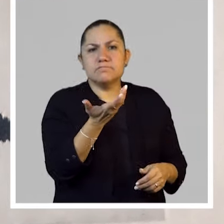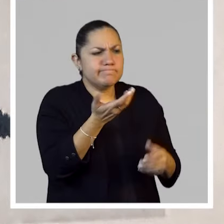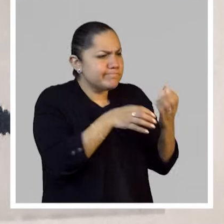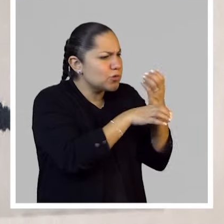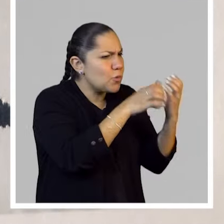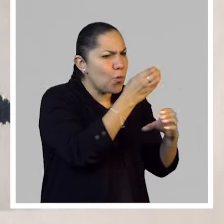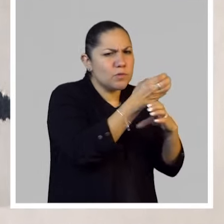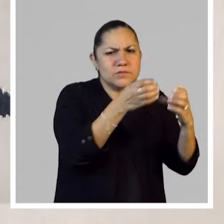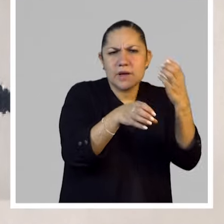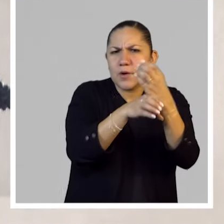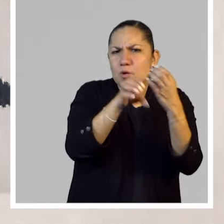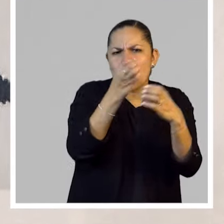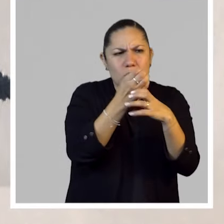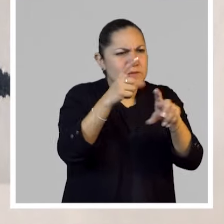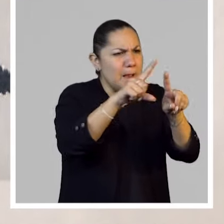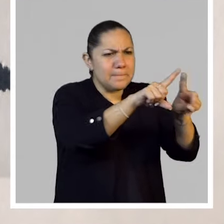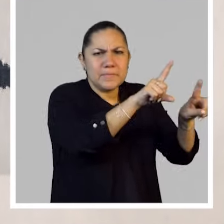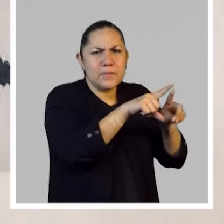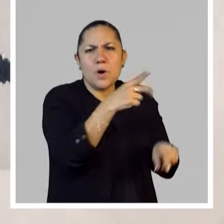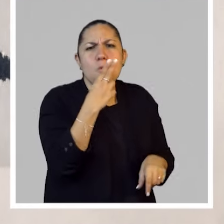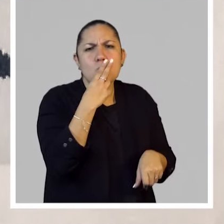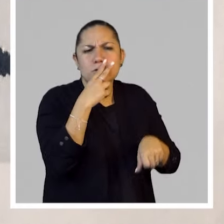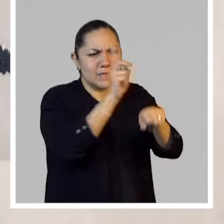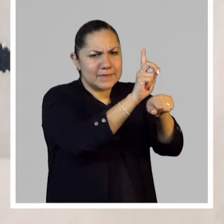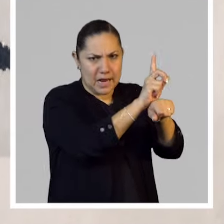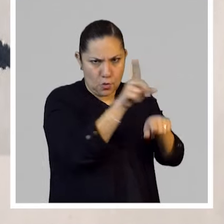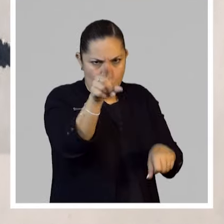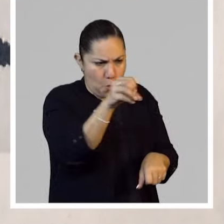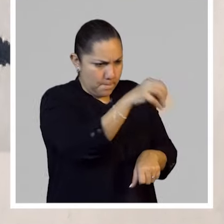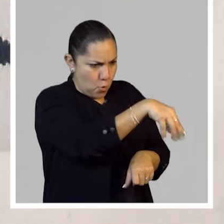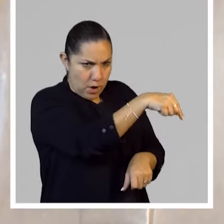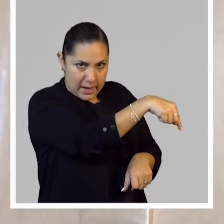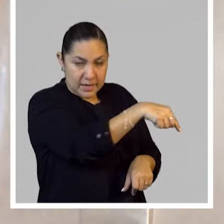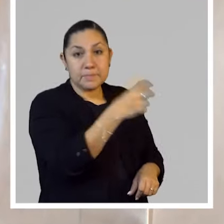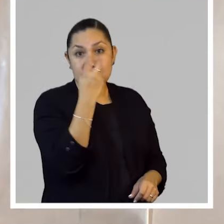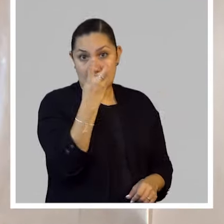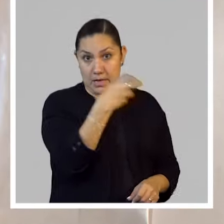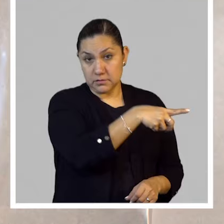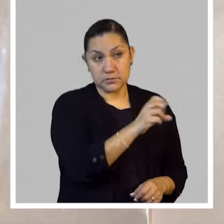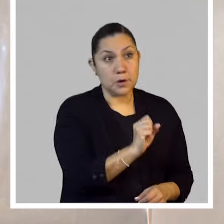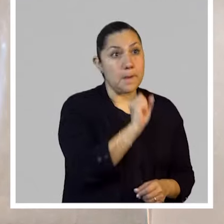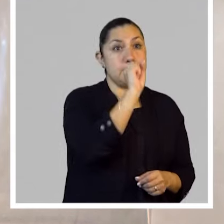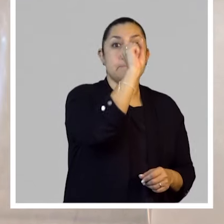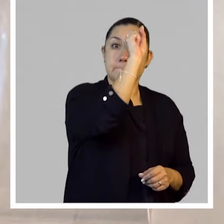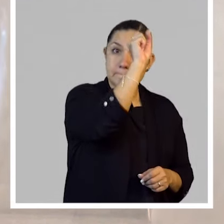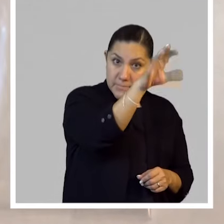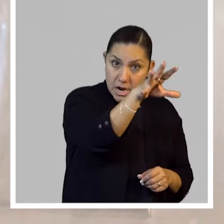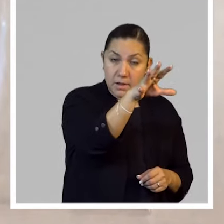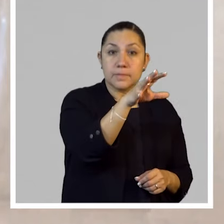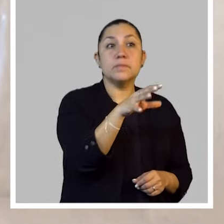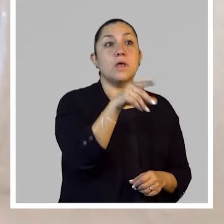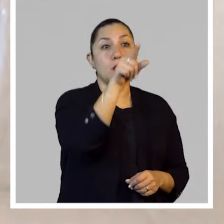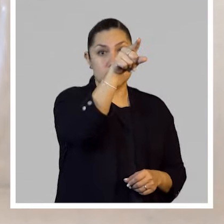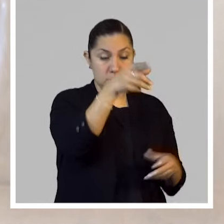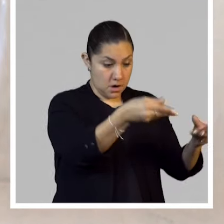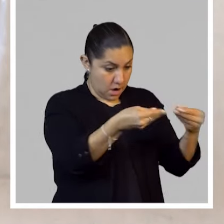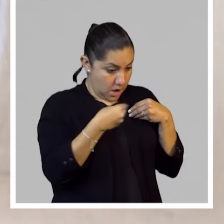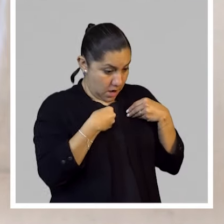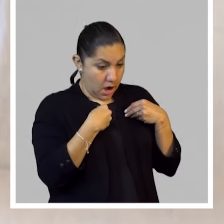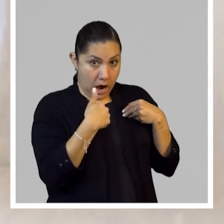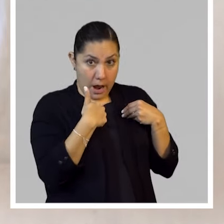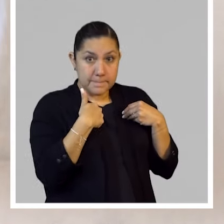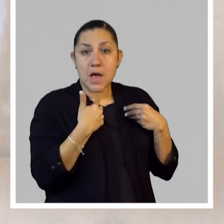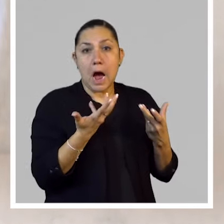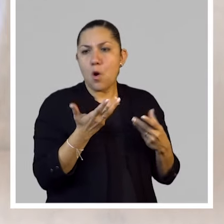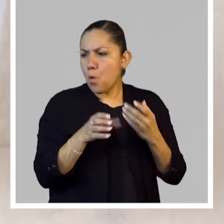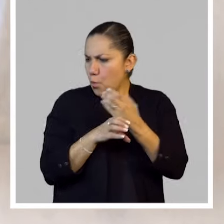pues, básicamente, se enviaba una hoja con esa consigna y quien la recibía, la idea era que pusiera como lo